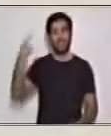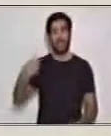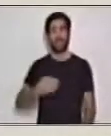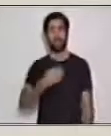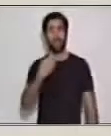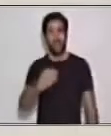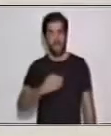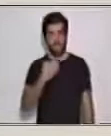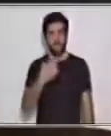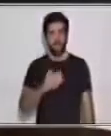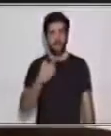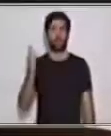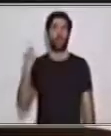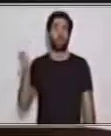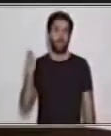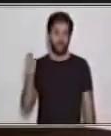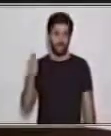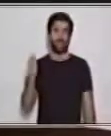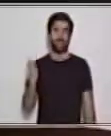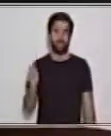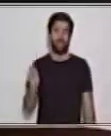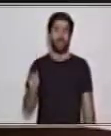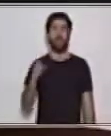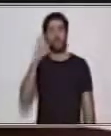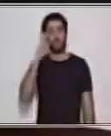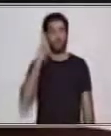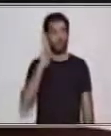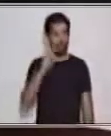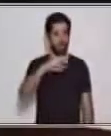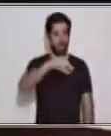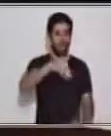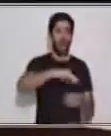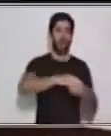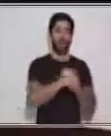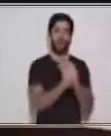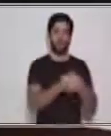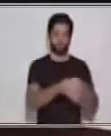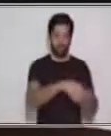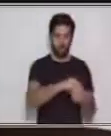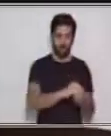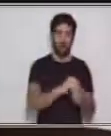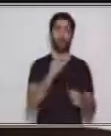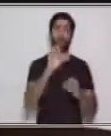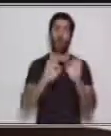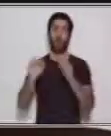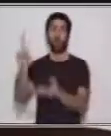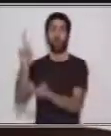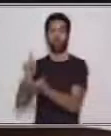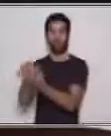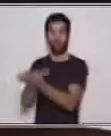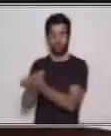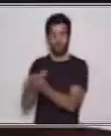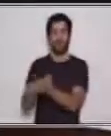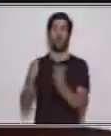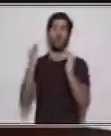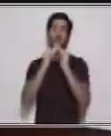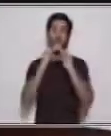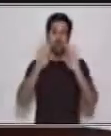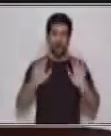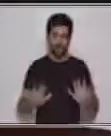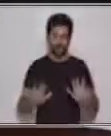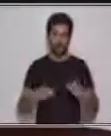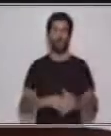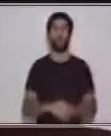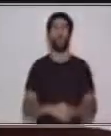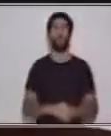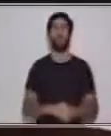Día del Maestro. Te recordamos, lávate las manos con agua y con jabón, si tienes gel, hazlo también, y quédate en casa.